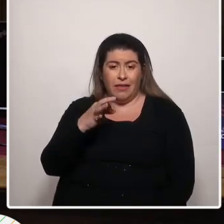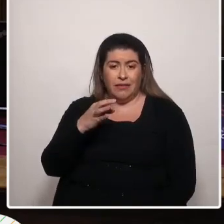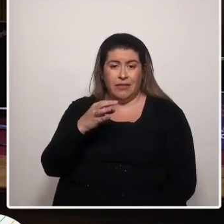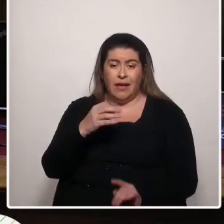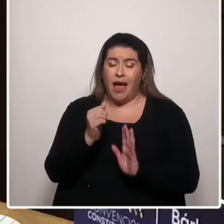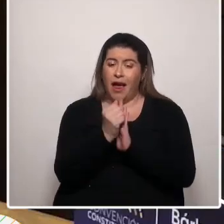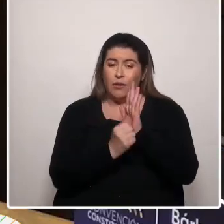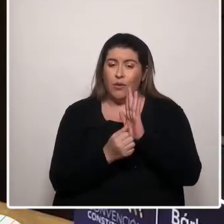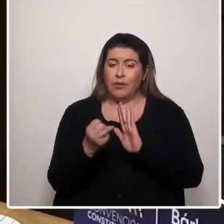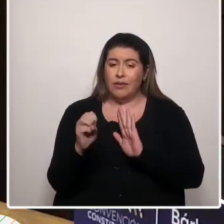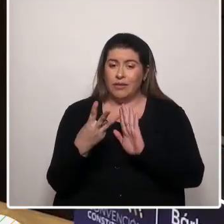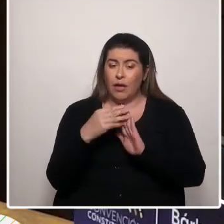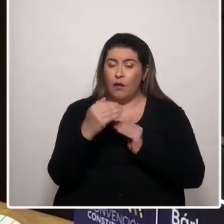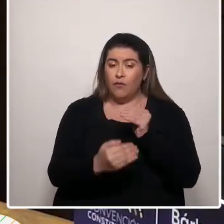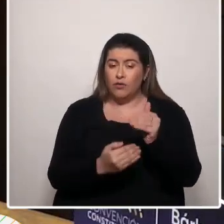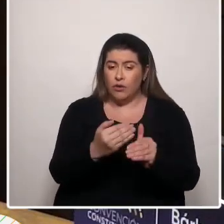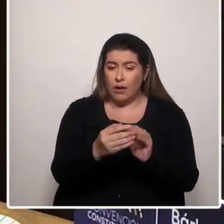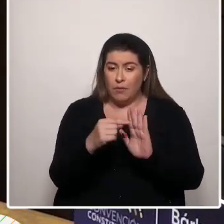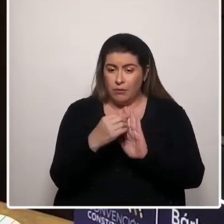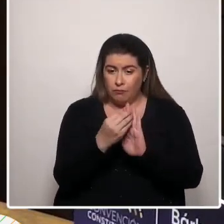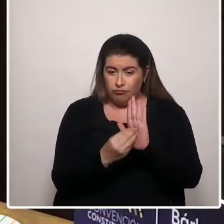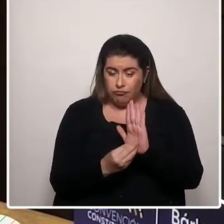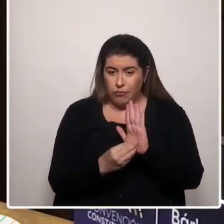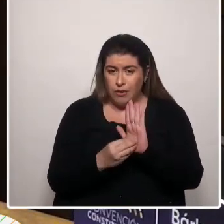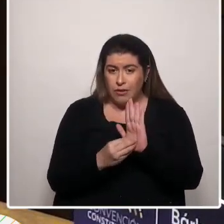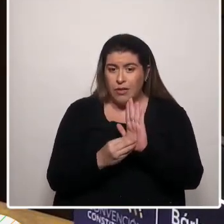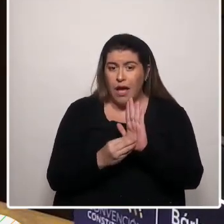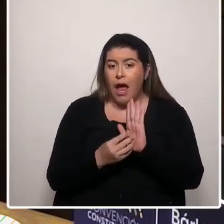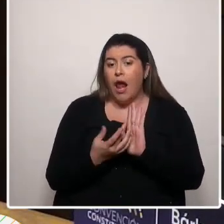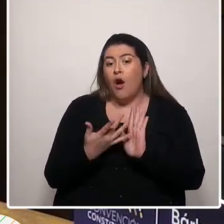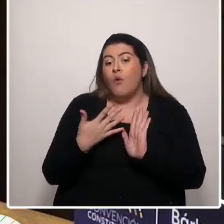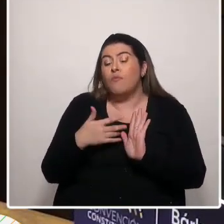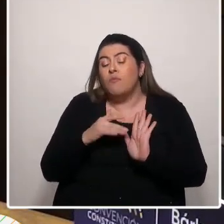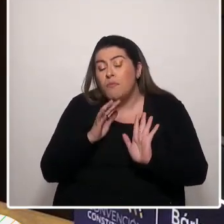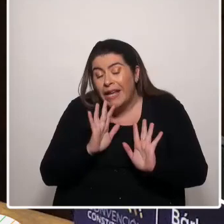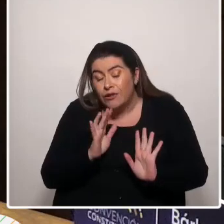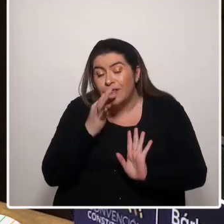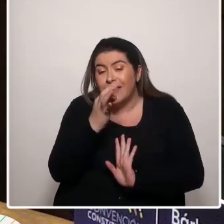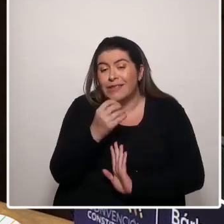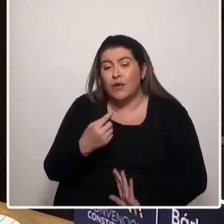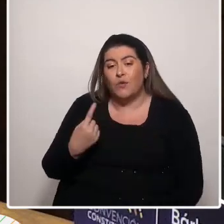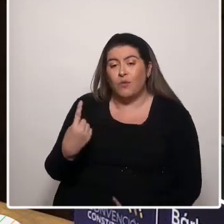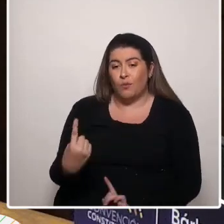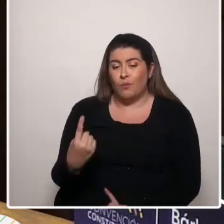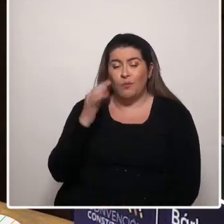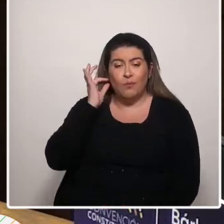funcionamiento, reiterar que solo se señala que a lo menos debe ser una mujer. Por ende, no